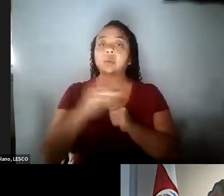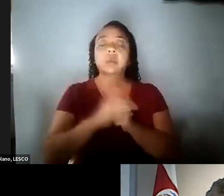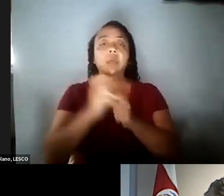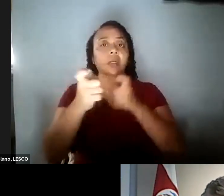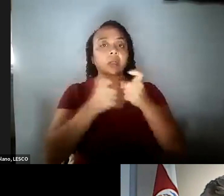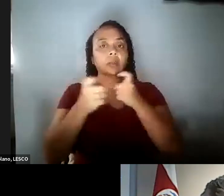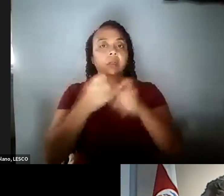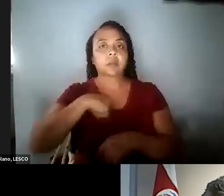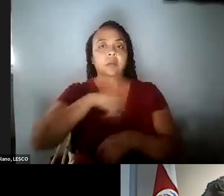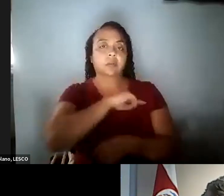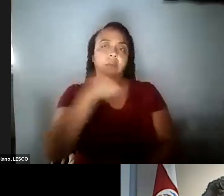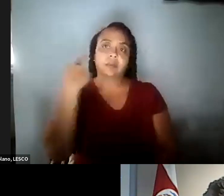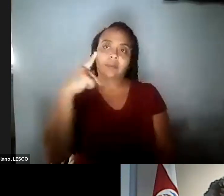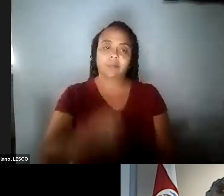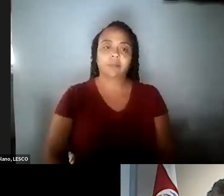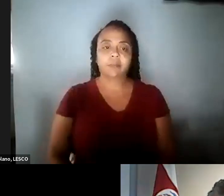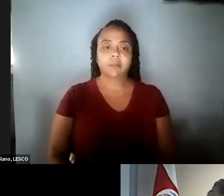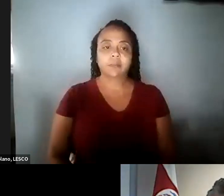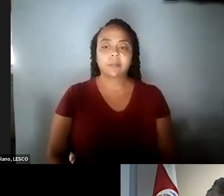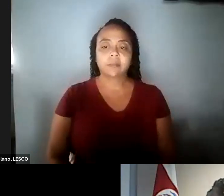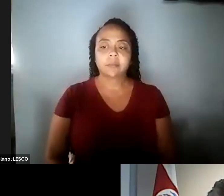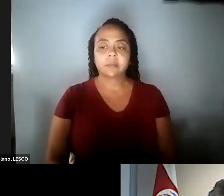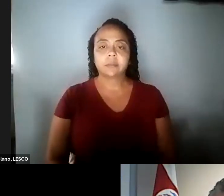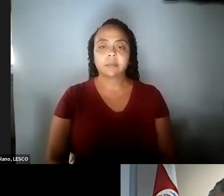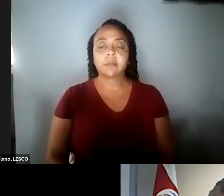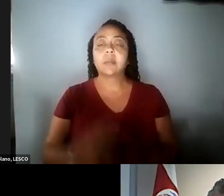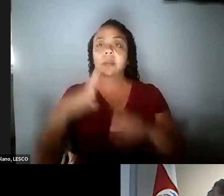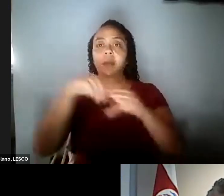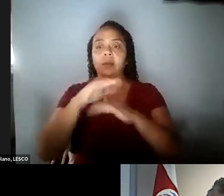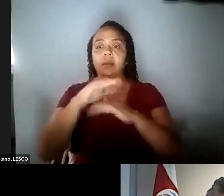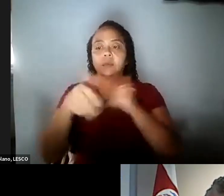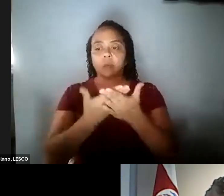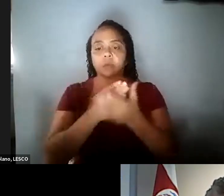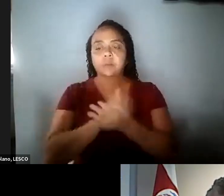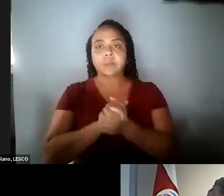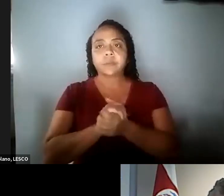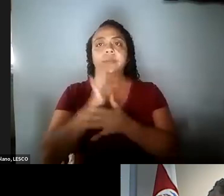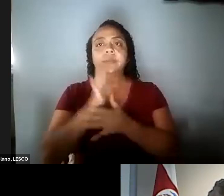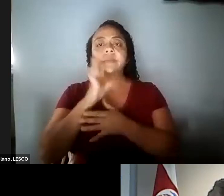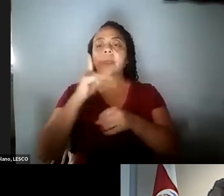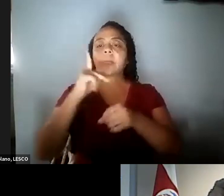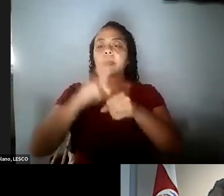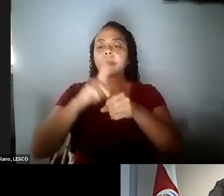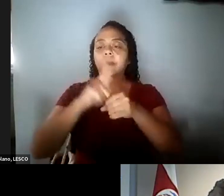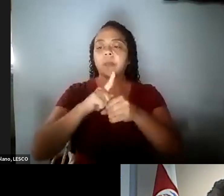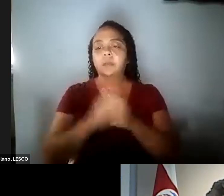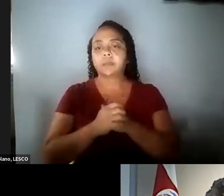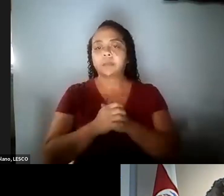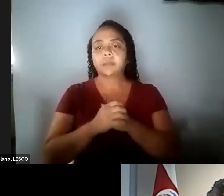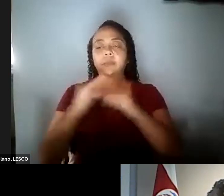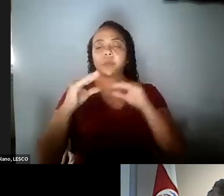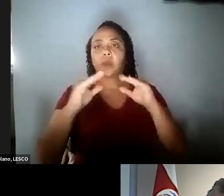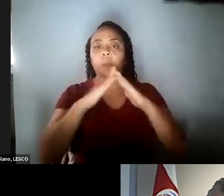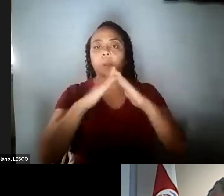nuestro riesgo es donde nos integramos todos es donde hablamos de la participación comunitaria de la